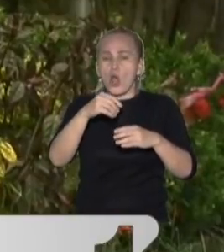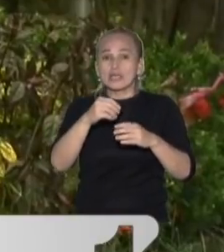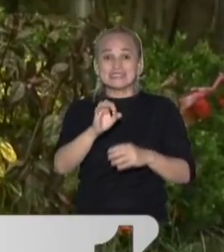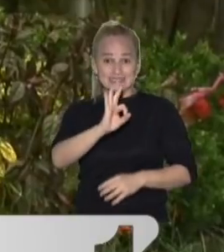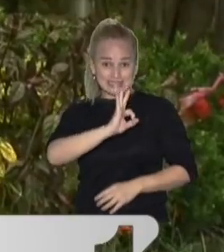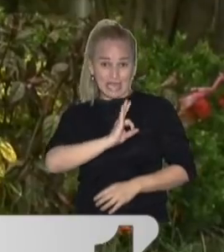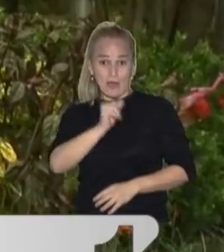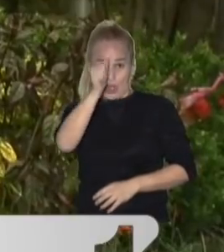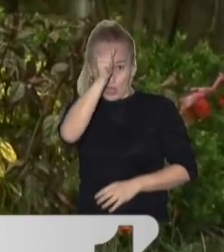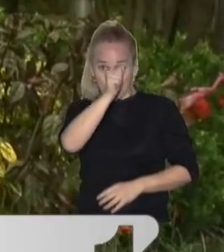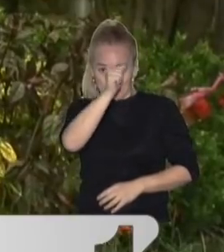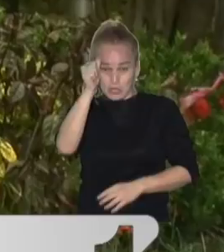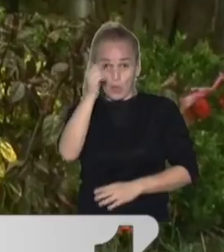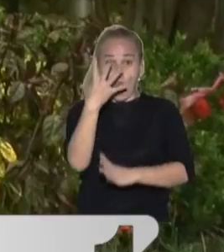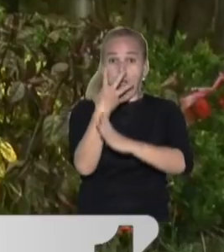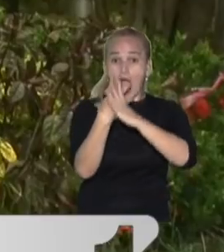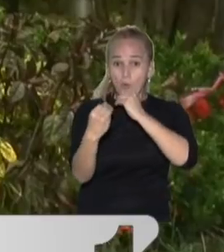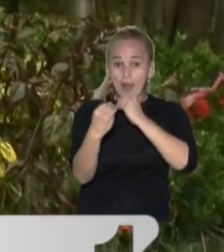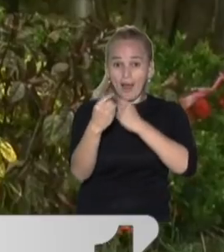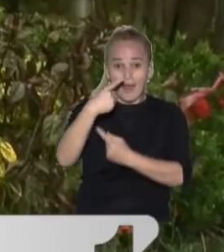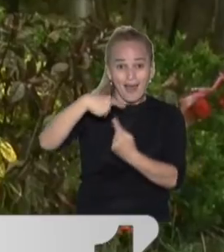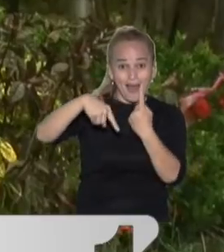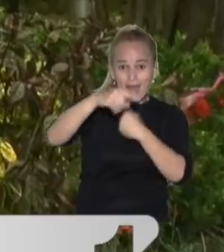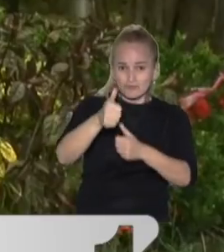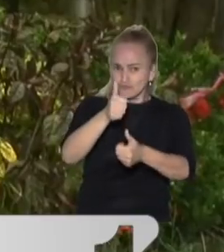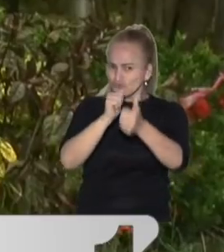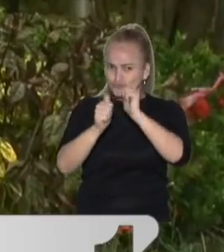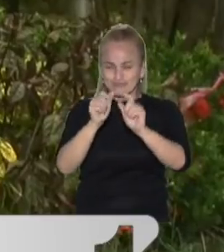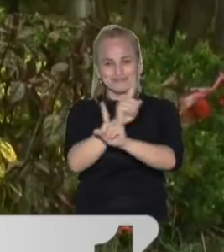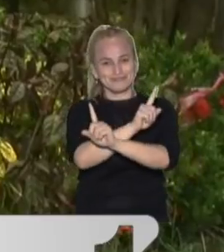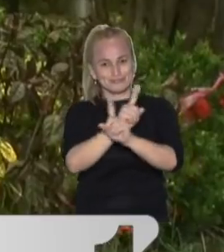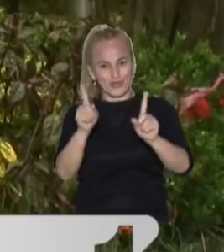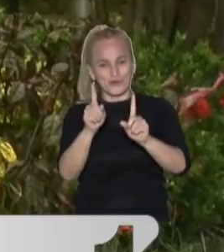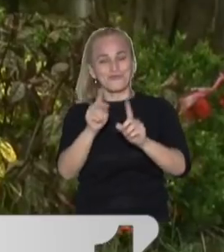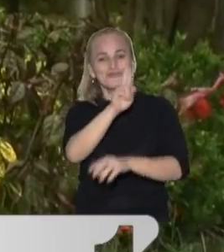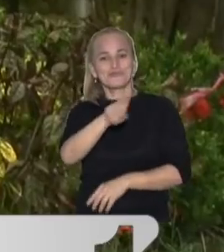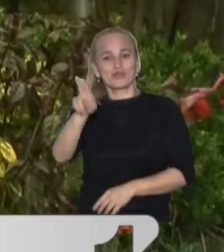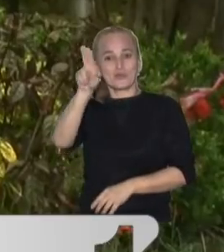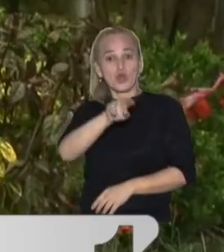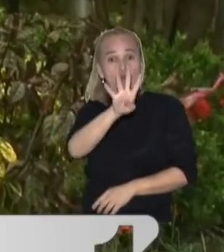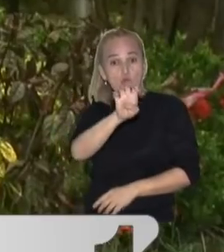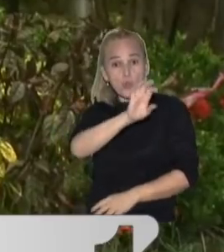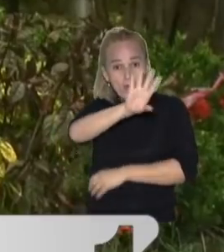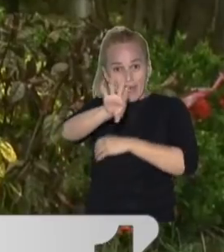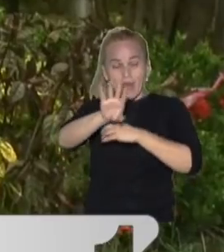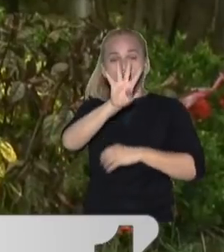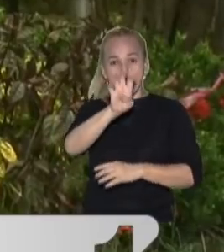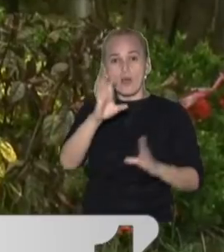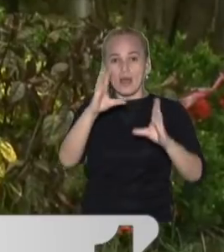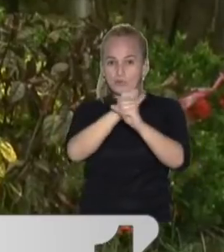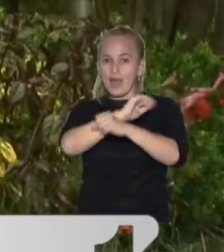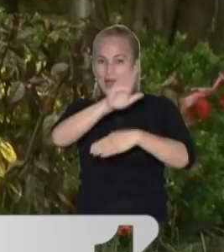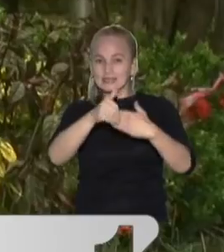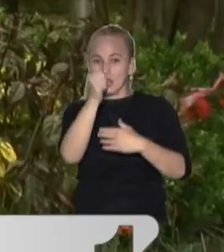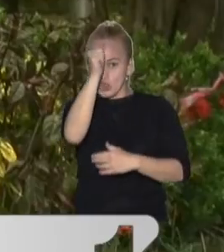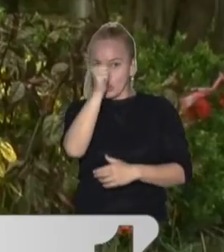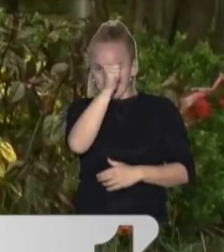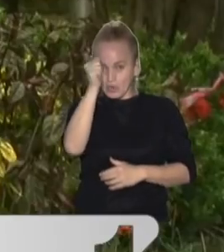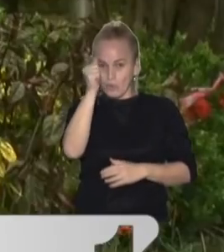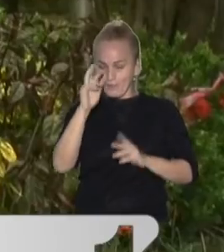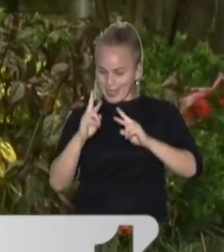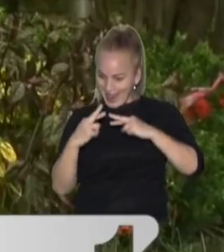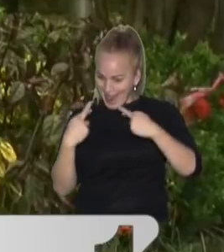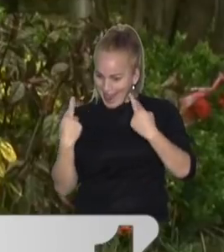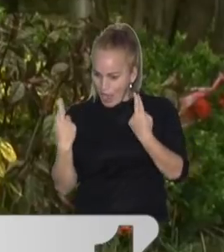de semana, iniciando desde el viernes a las 9 de la noche hasta el día domingo. Sin embargo, la Mesa por la